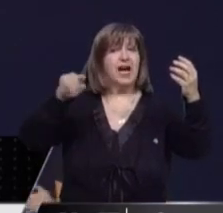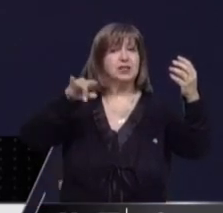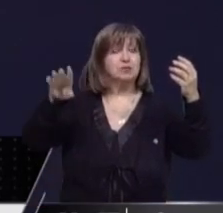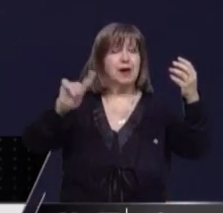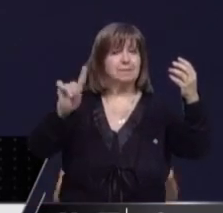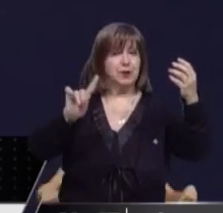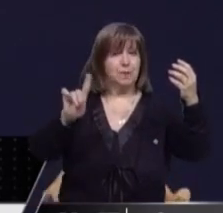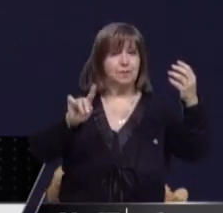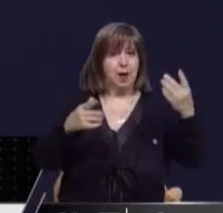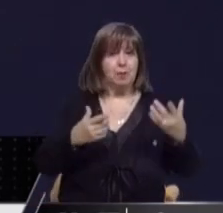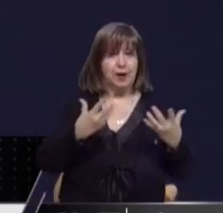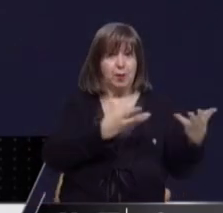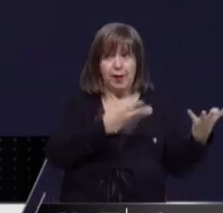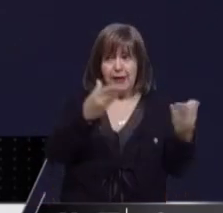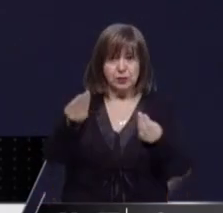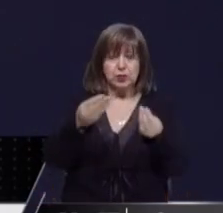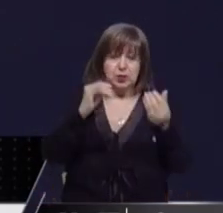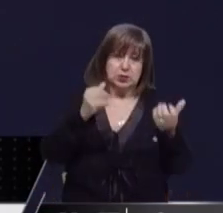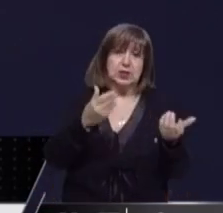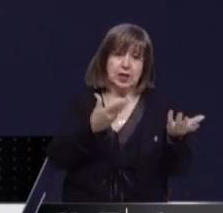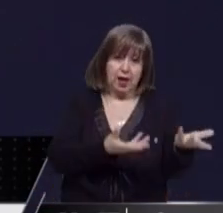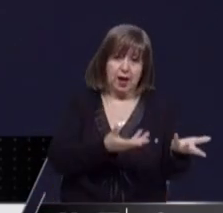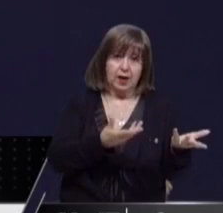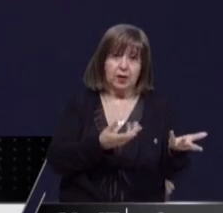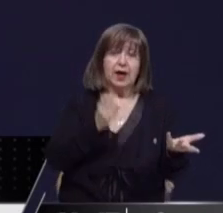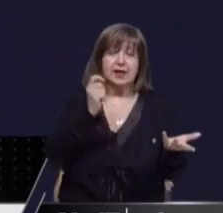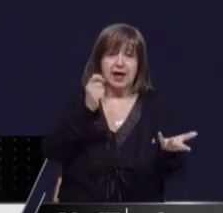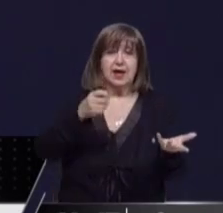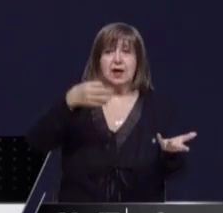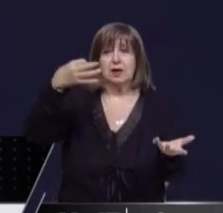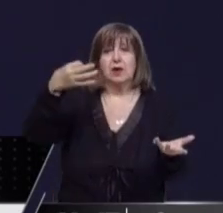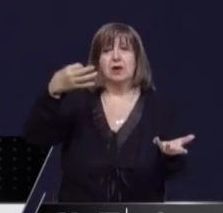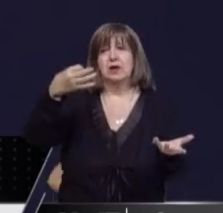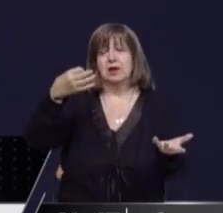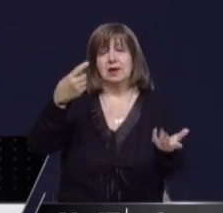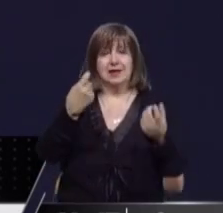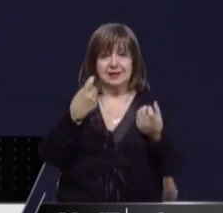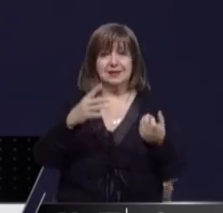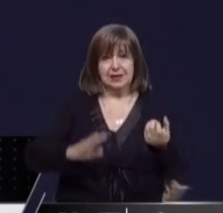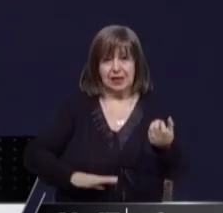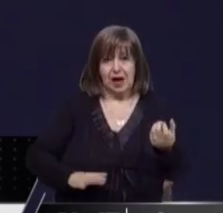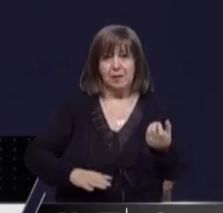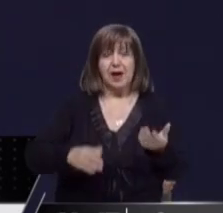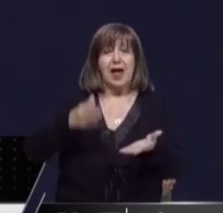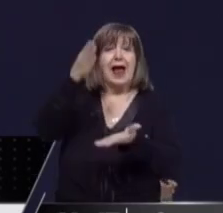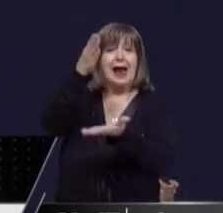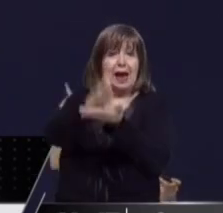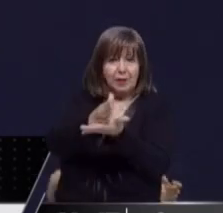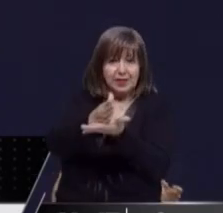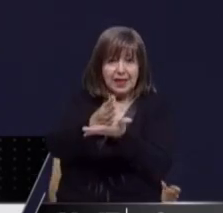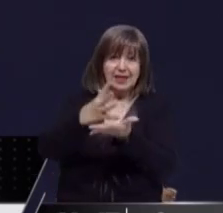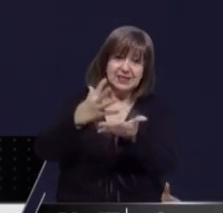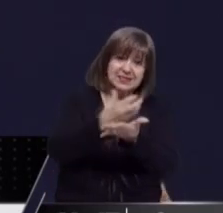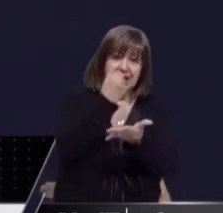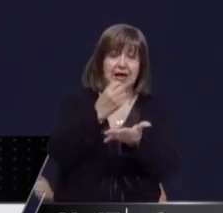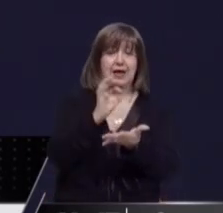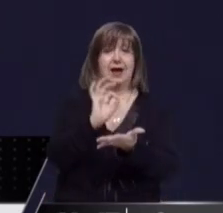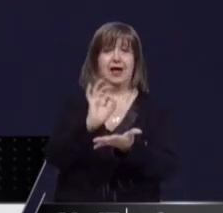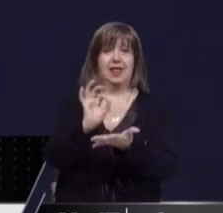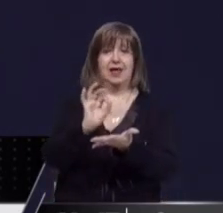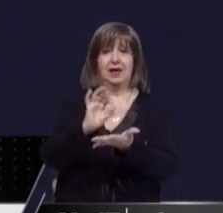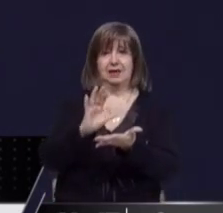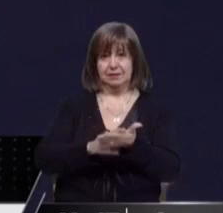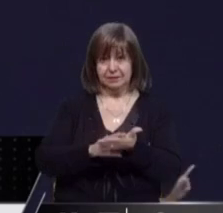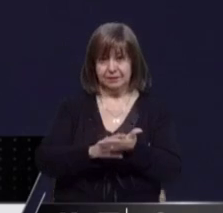que llegar en materia de ayuda llegue a quien tiene que llegar y que no haya en el medio nadie que se apropie de lo que de lo que no es